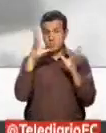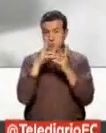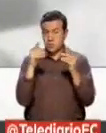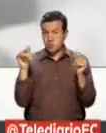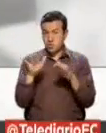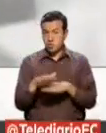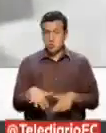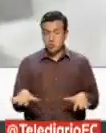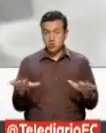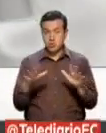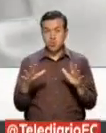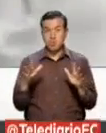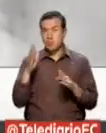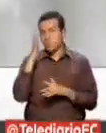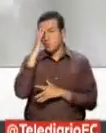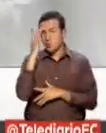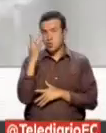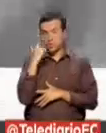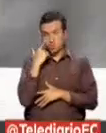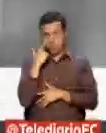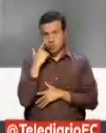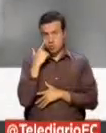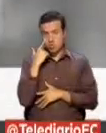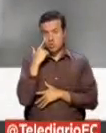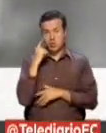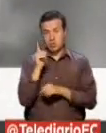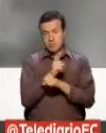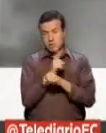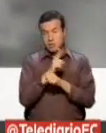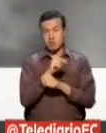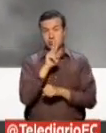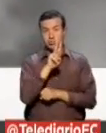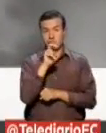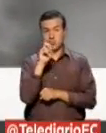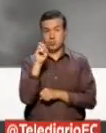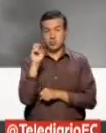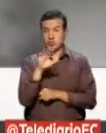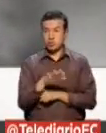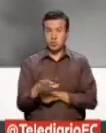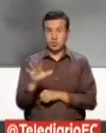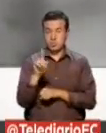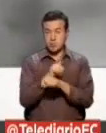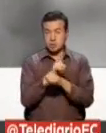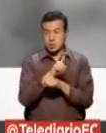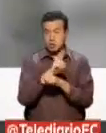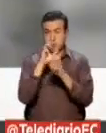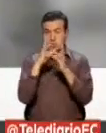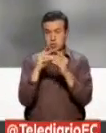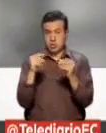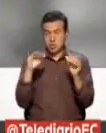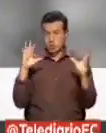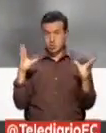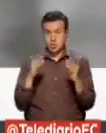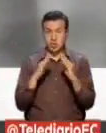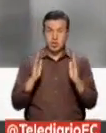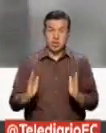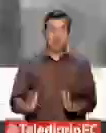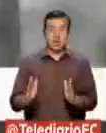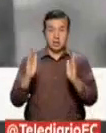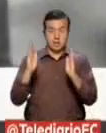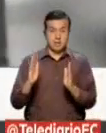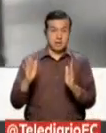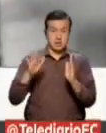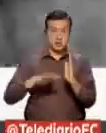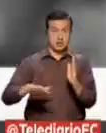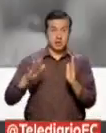la franja. Esto como parte de la represalia al lanzamiento de más de 200 proyectiles desde el enclave contra Israel. El edificio en el noroeste de